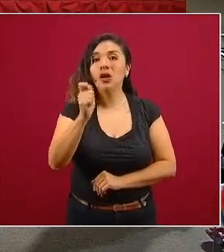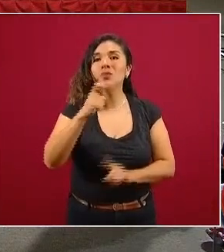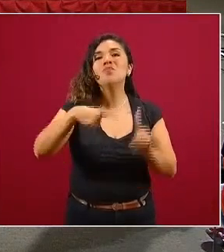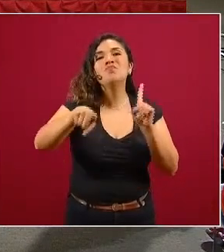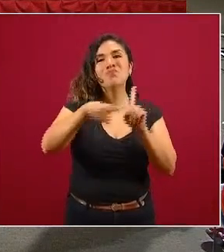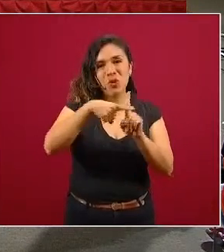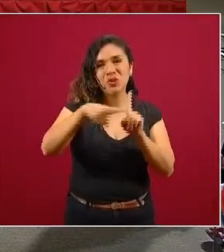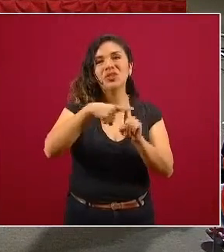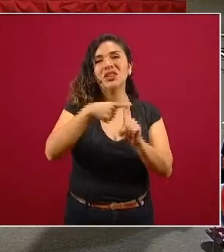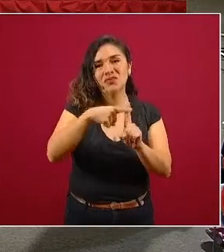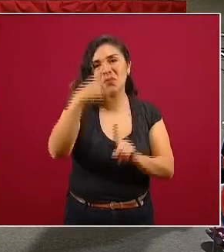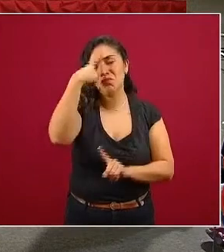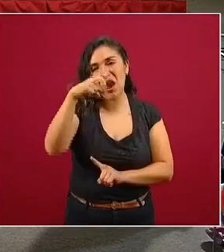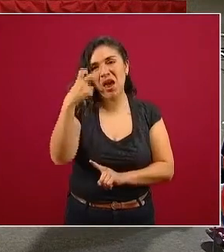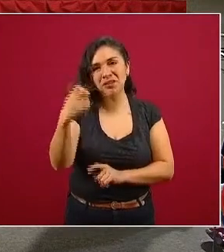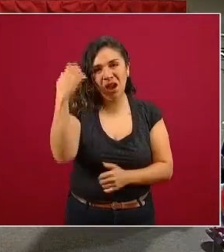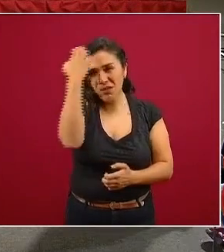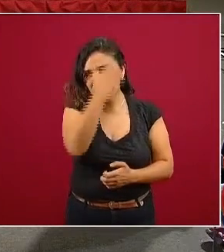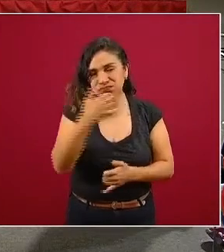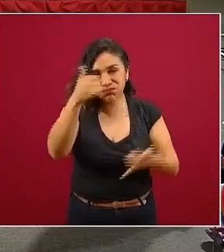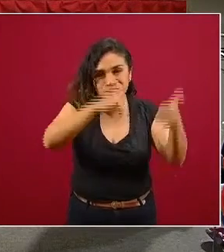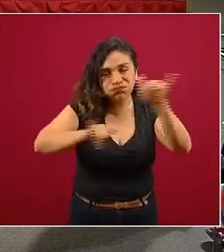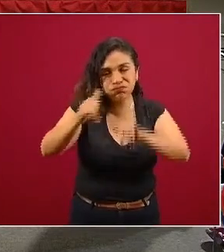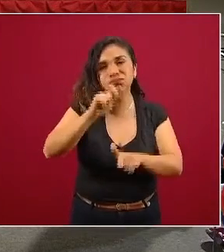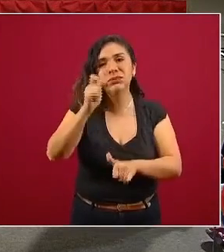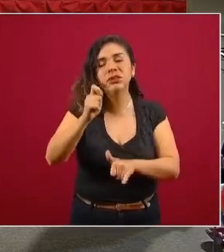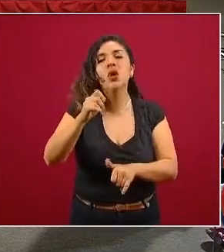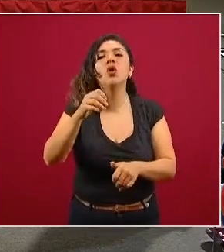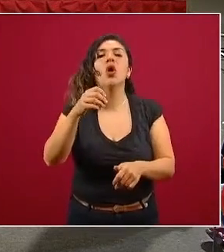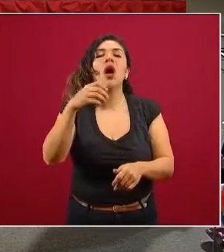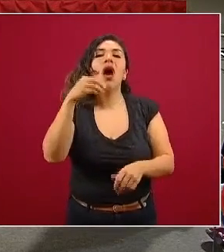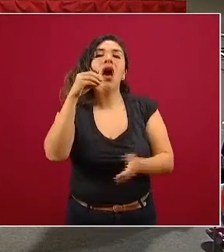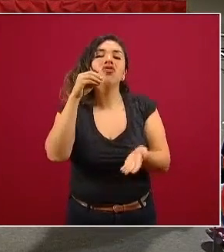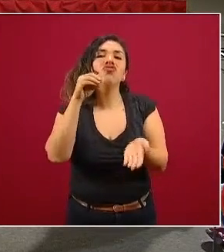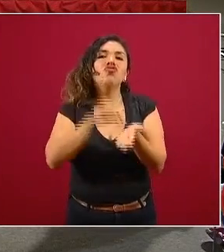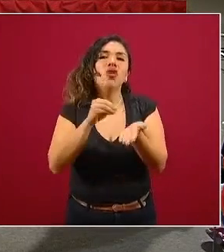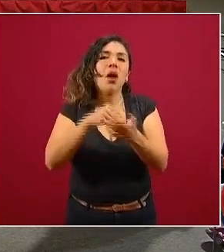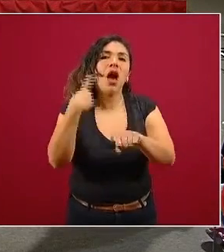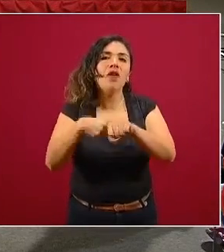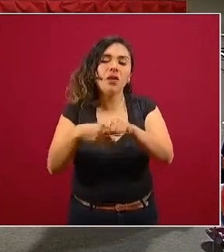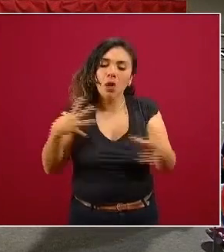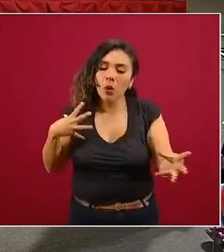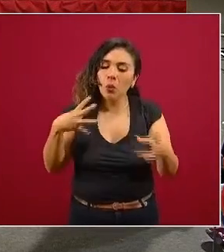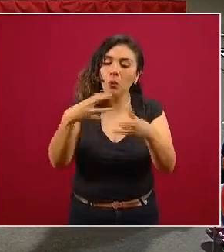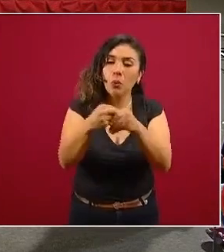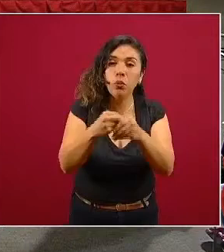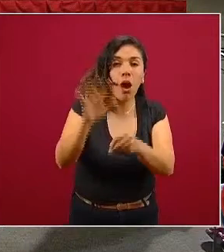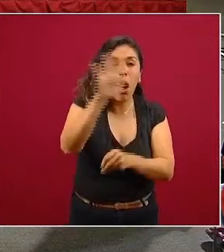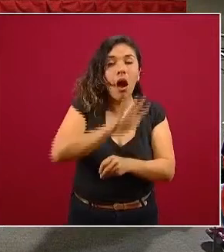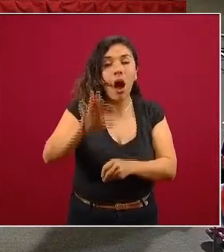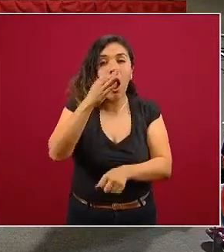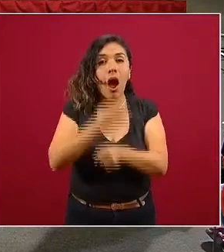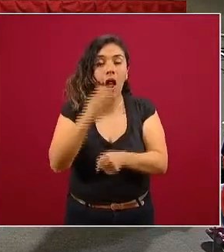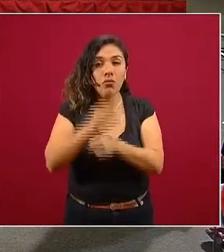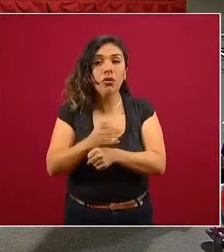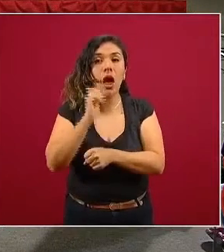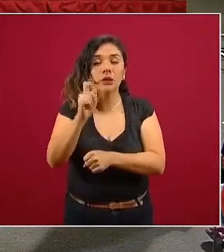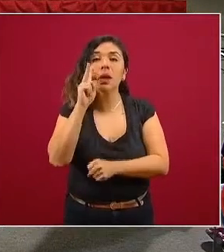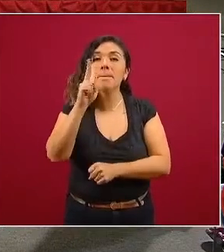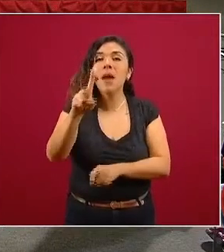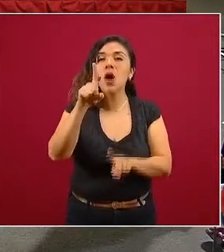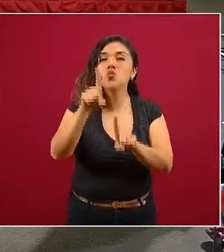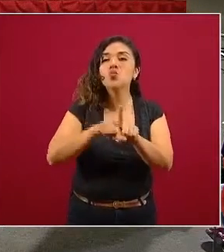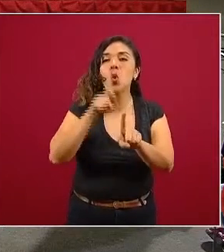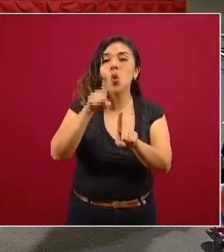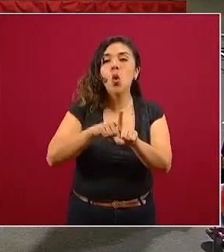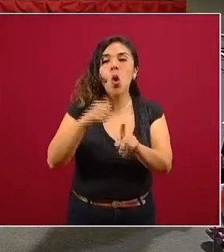dio positivo a la prueba, por lo tanto son nuestros casos confirmados y acumulados hasta el momento y están representados